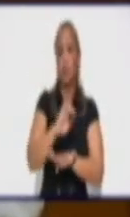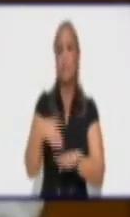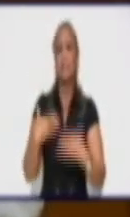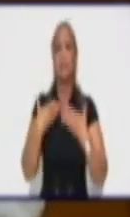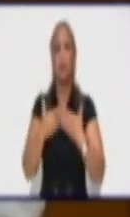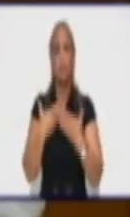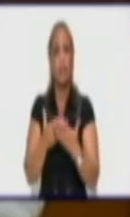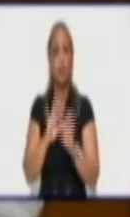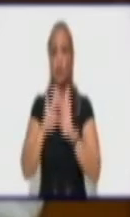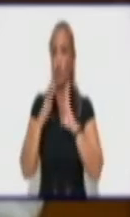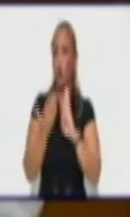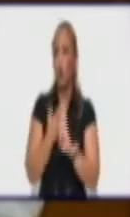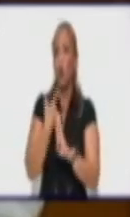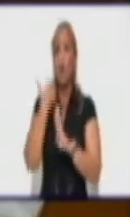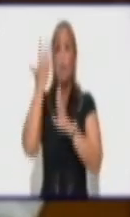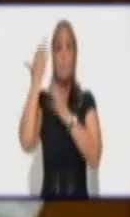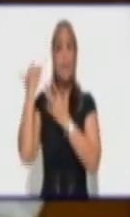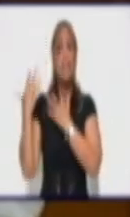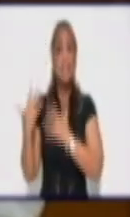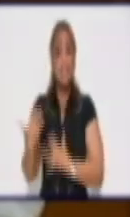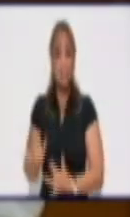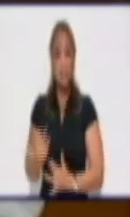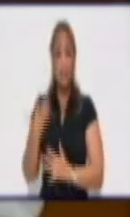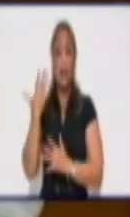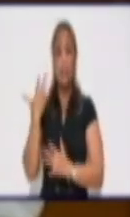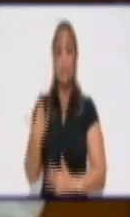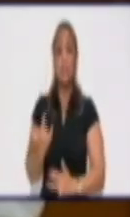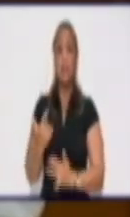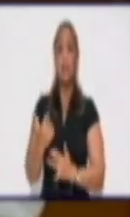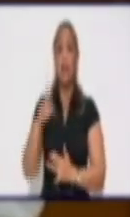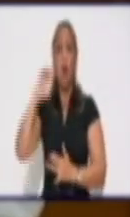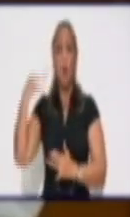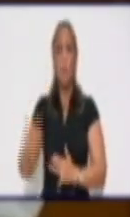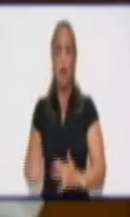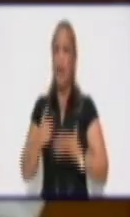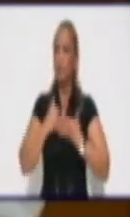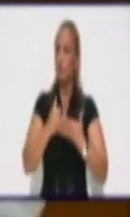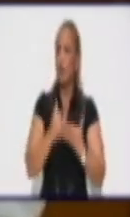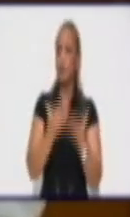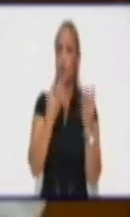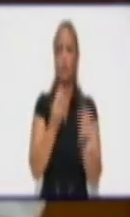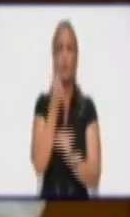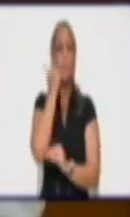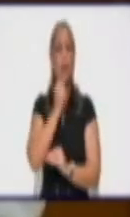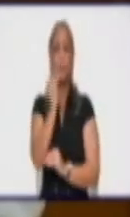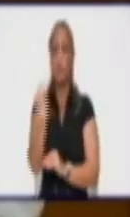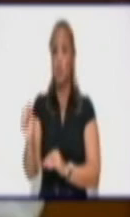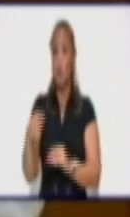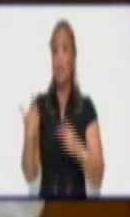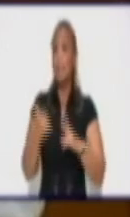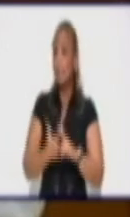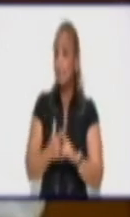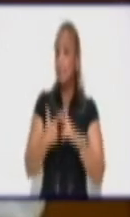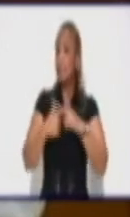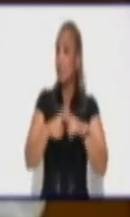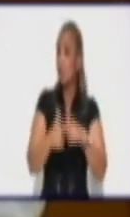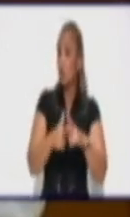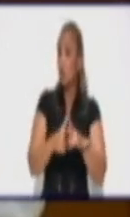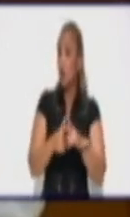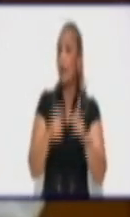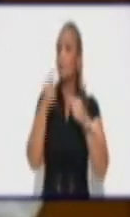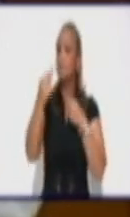sensibilidad humana y ayudando a muchas más personas y tratando de solucionar cada problemática